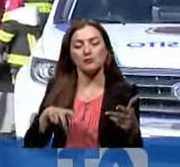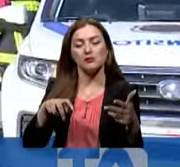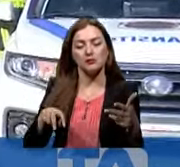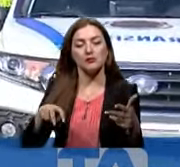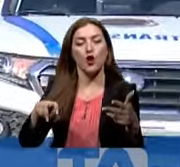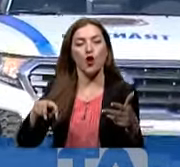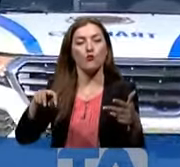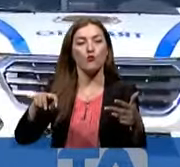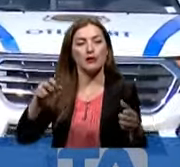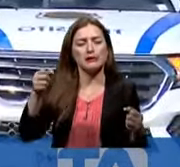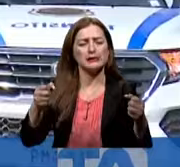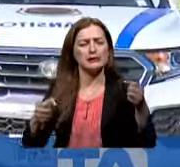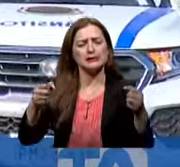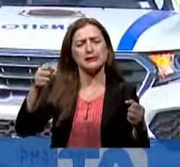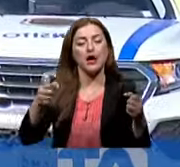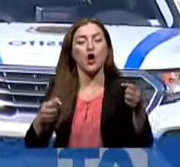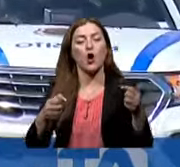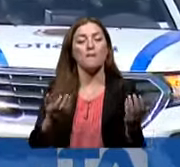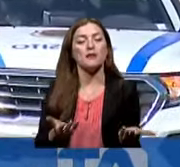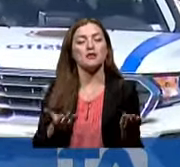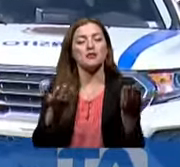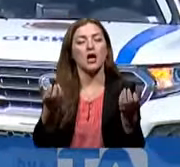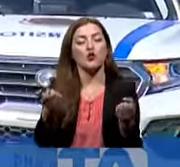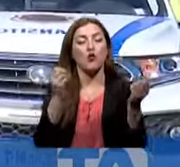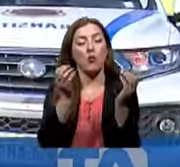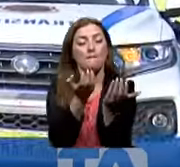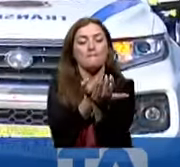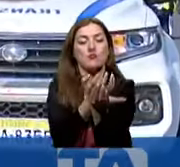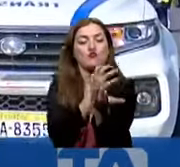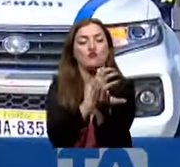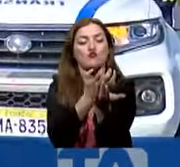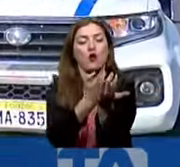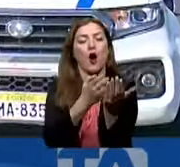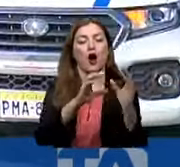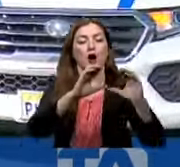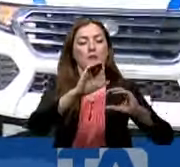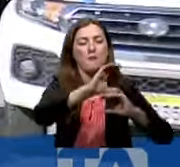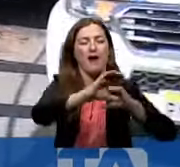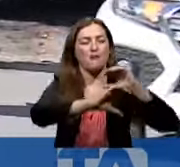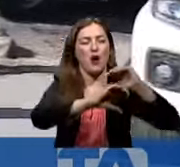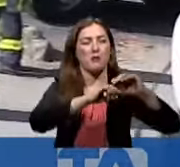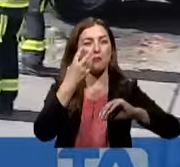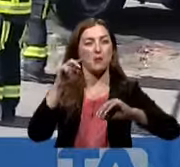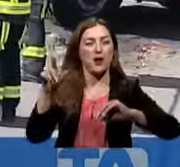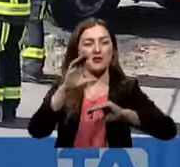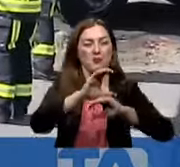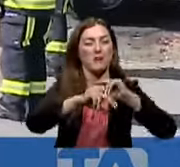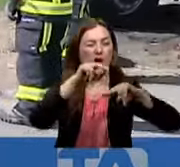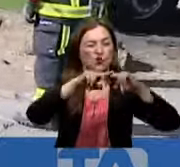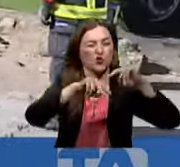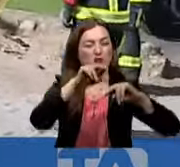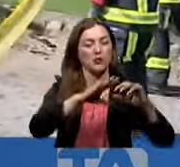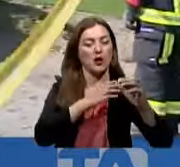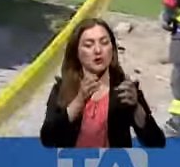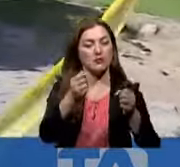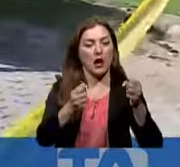cuando un vehículo, una volqueta pesada con bloques en su interior pierde sentido de circulación e